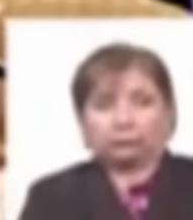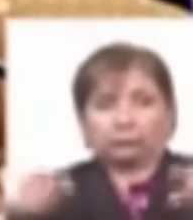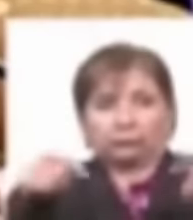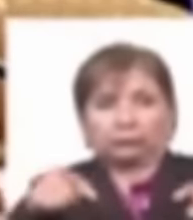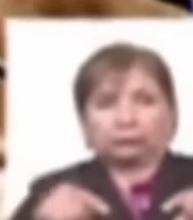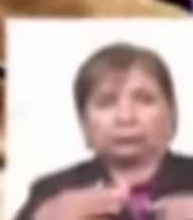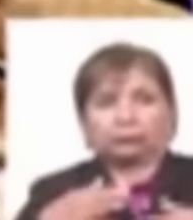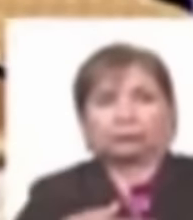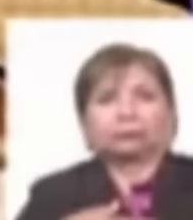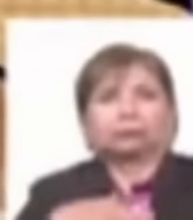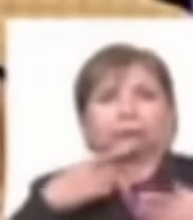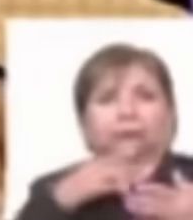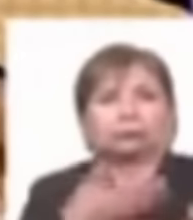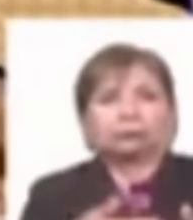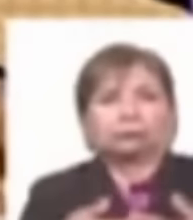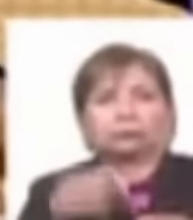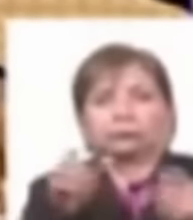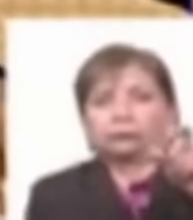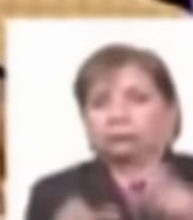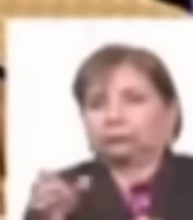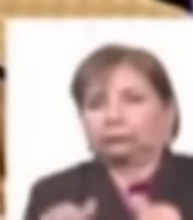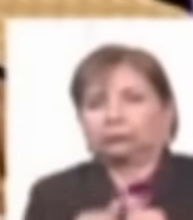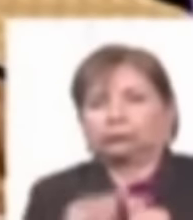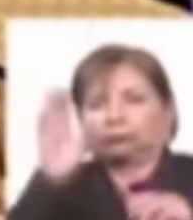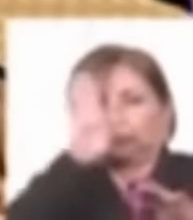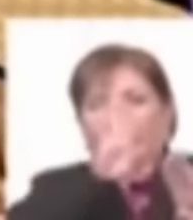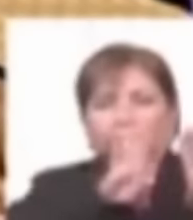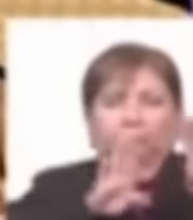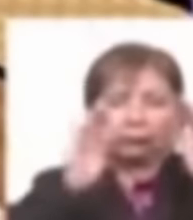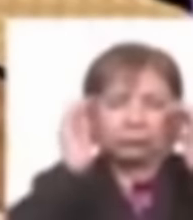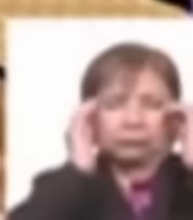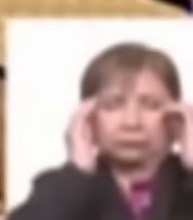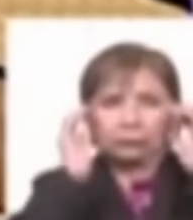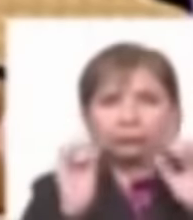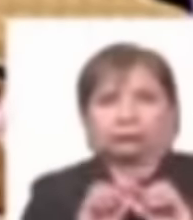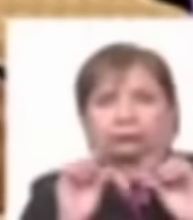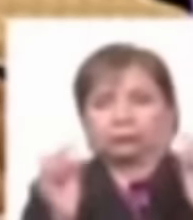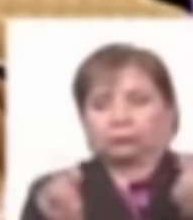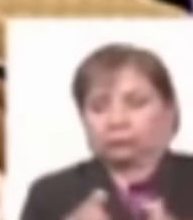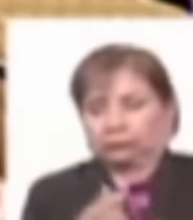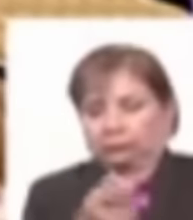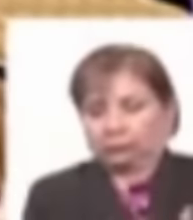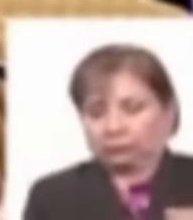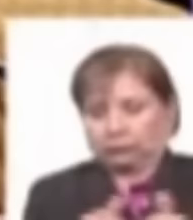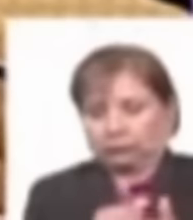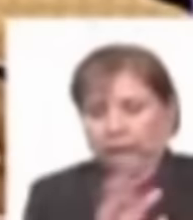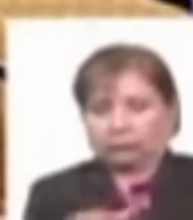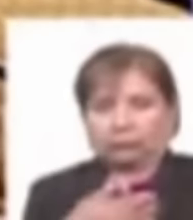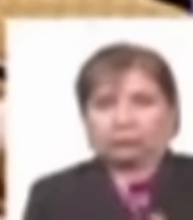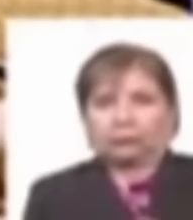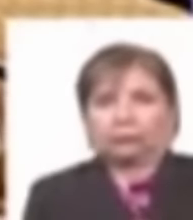a mí me resulta, más allá de las personas, preocupante que un grupo que se supone debe ser